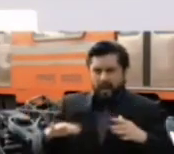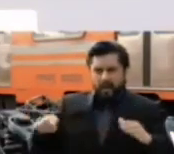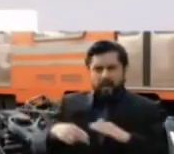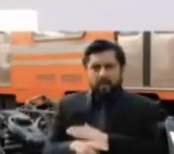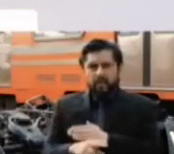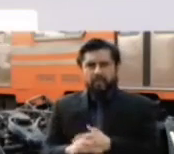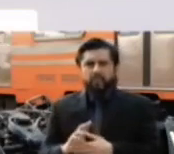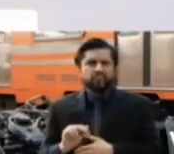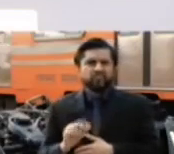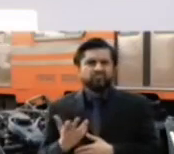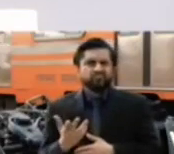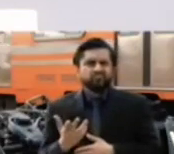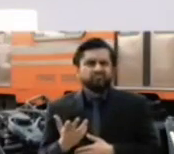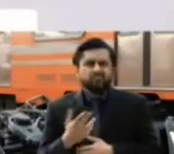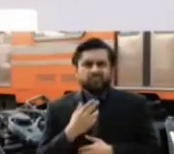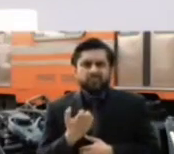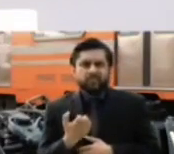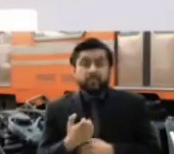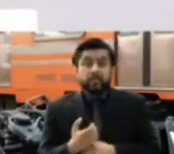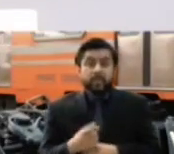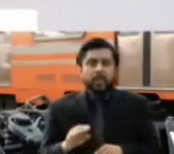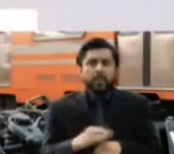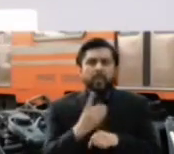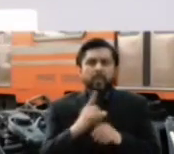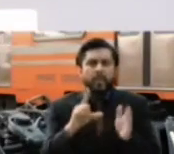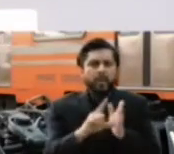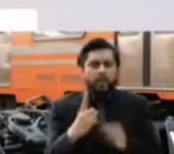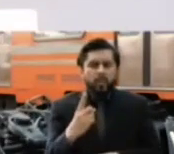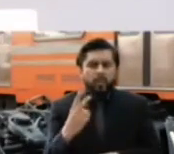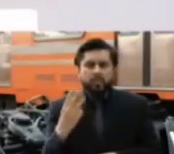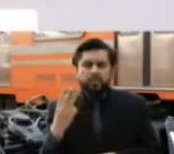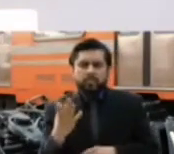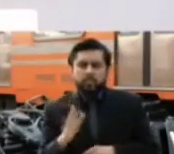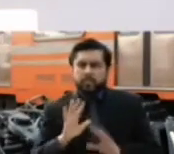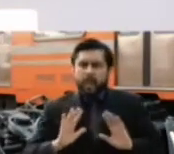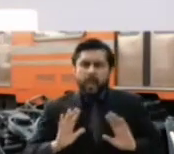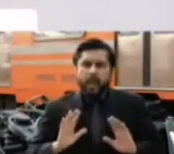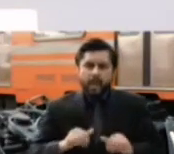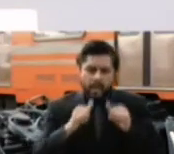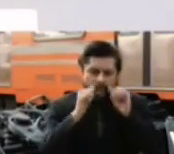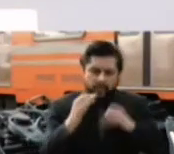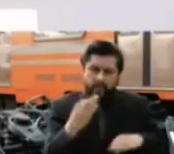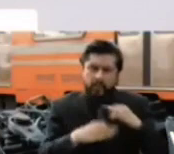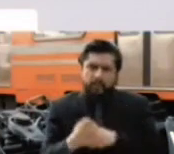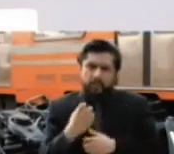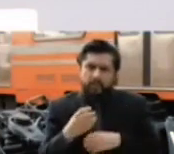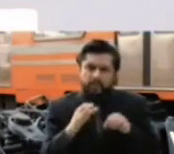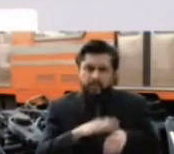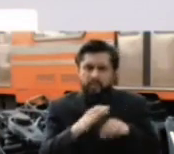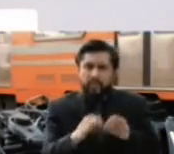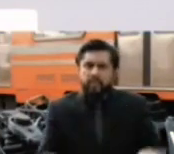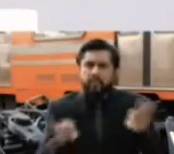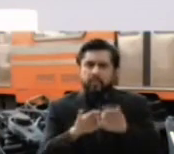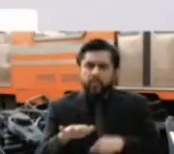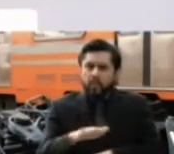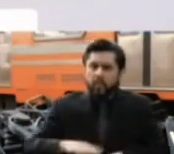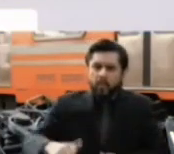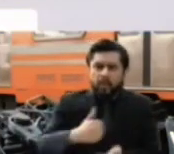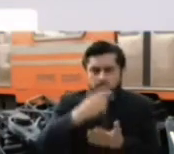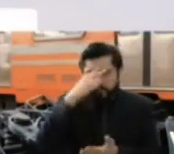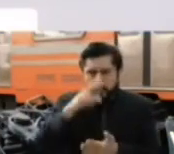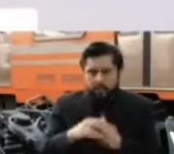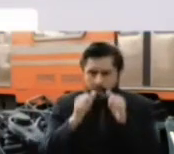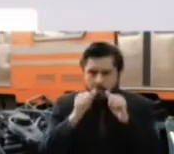3, que transportan prácticamente al 50% de los pasajeros de este sistema de transporte colectivo, que es la columna vertebral